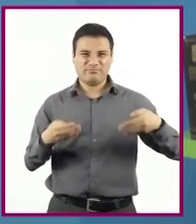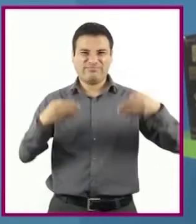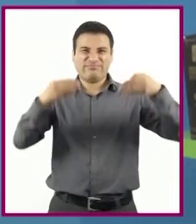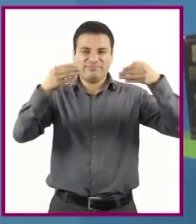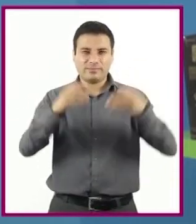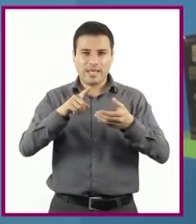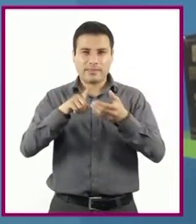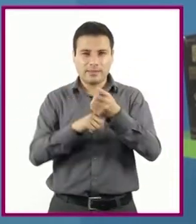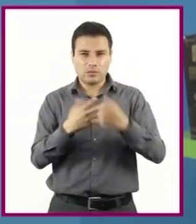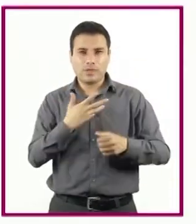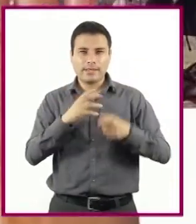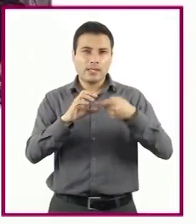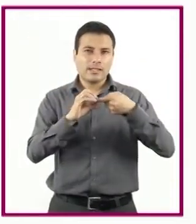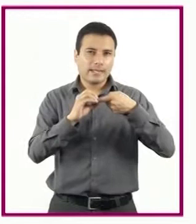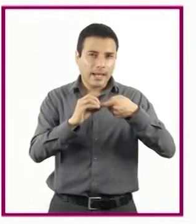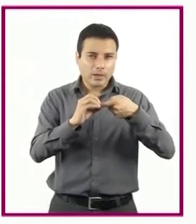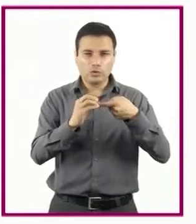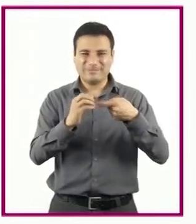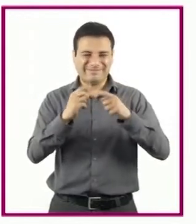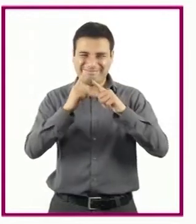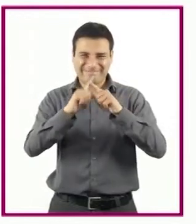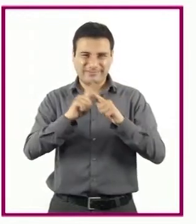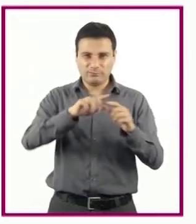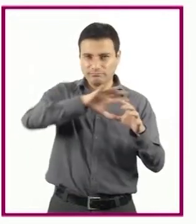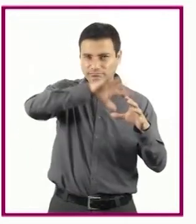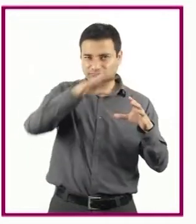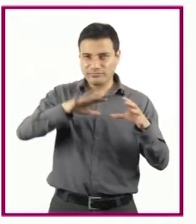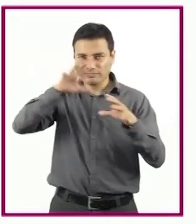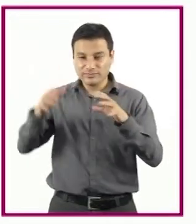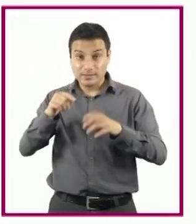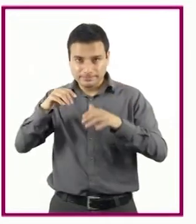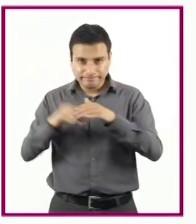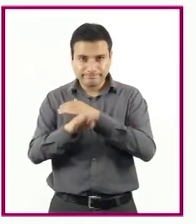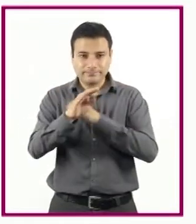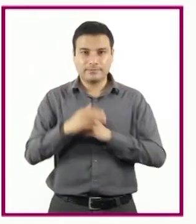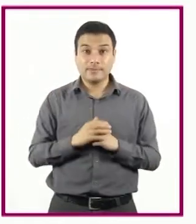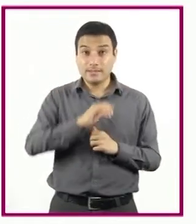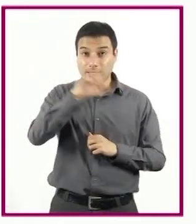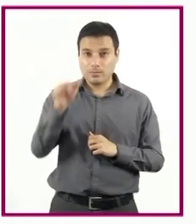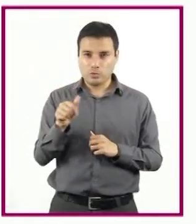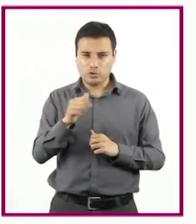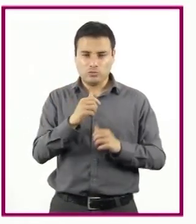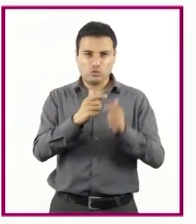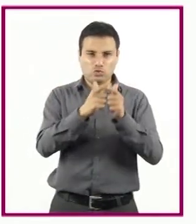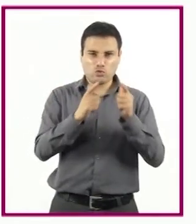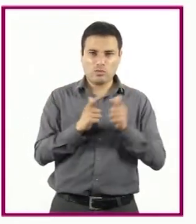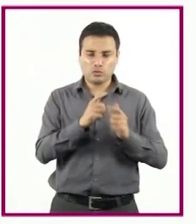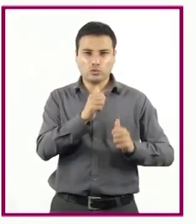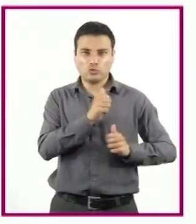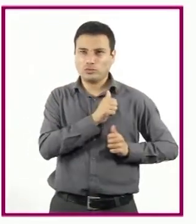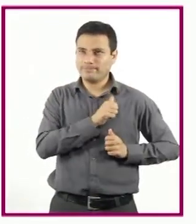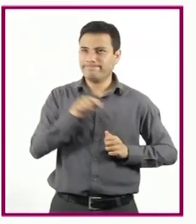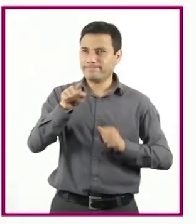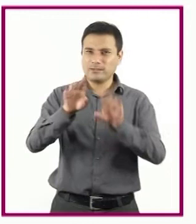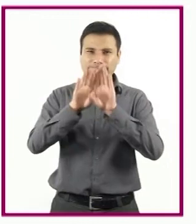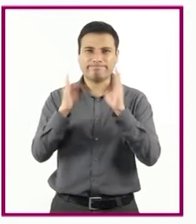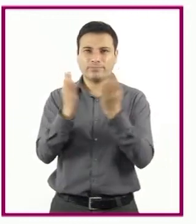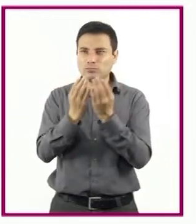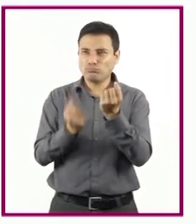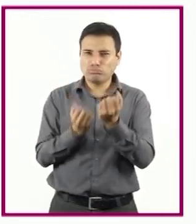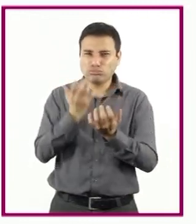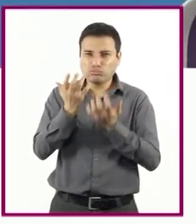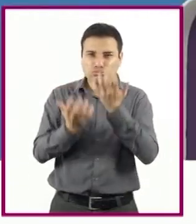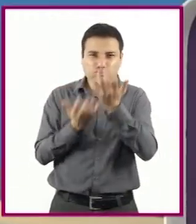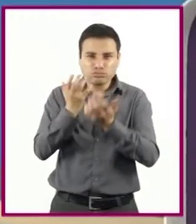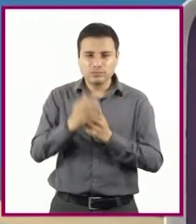a guarecer granos y semillas. En la toma de la Alhóndiga, los insurgentes la incendiaron y saquearon. Se